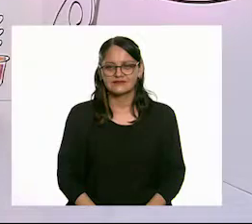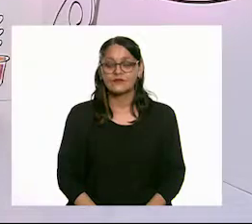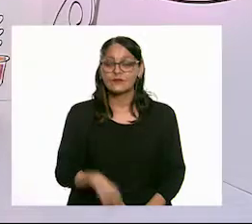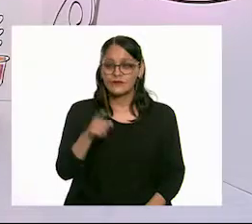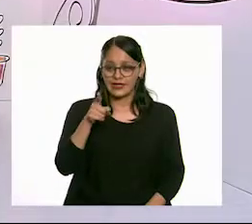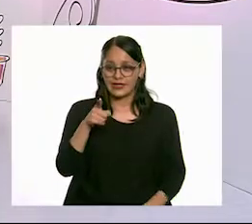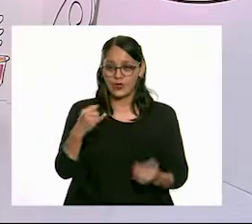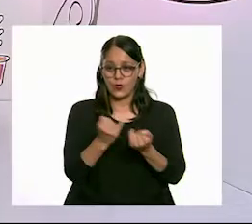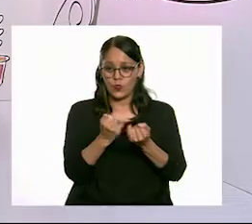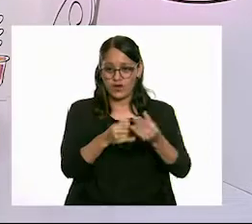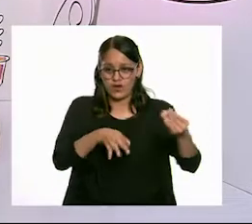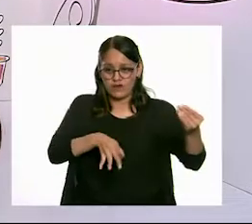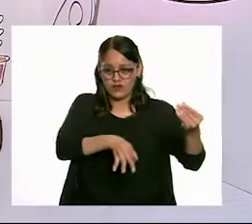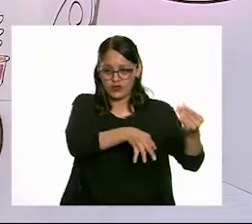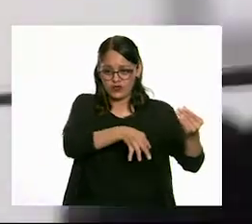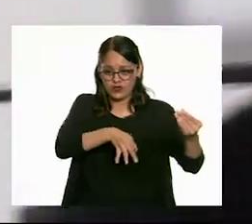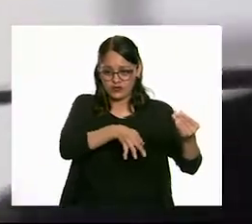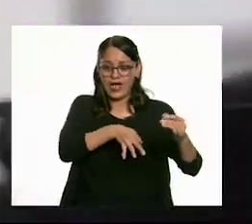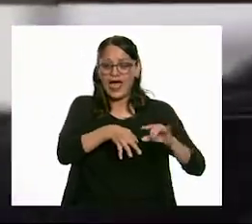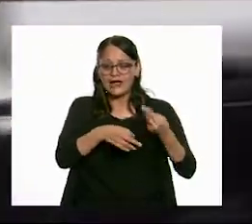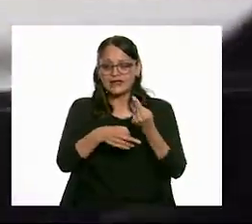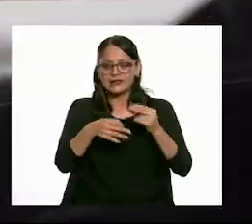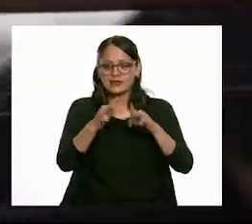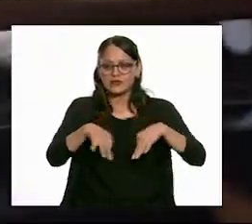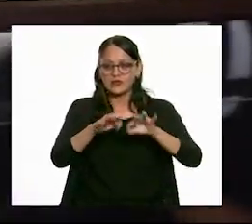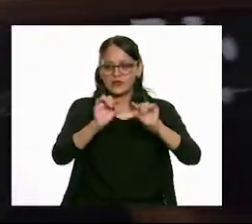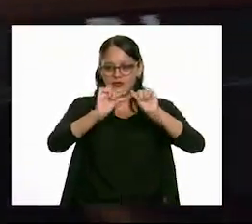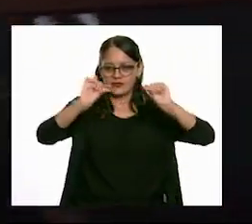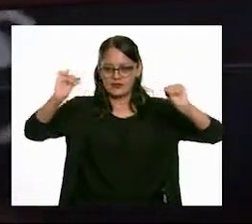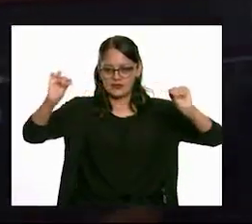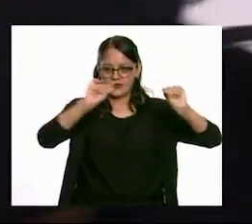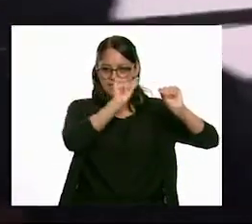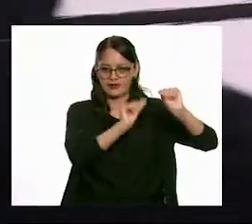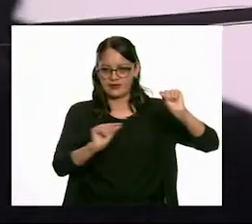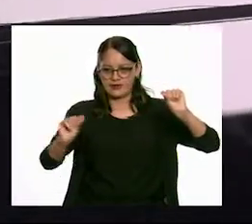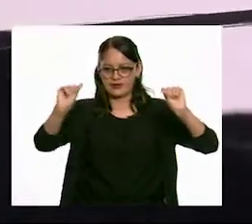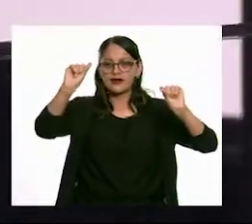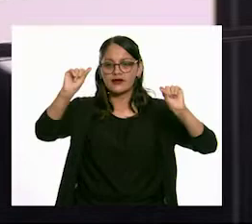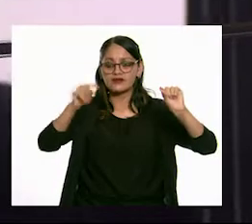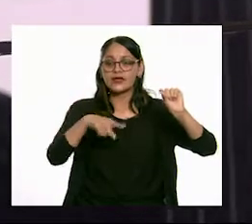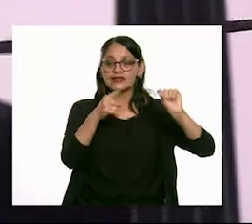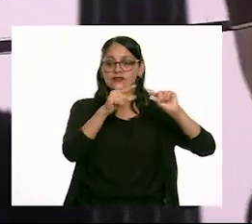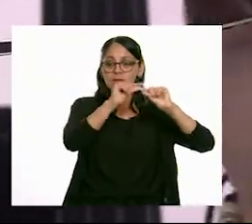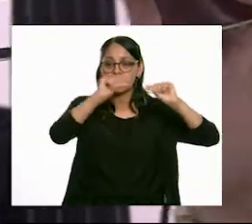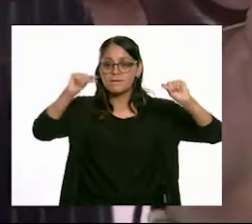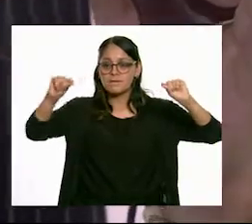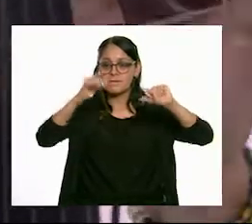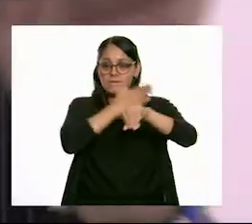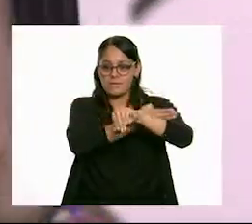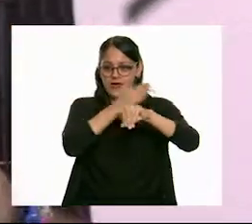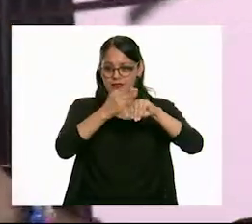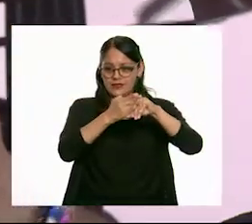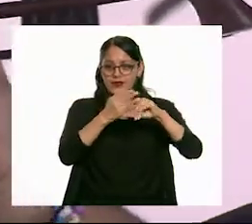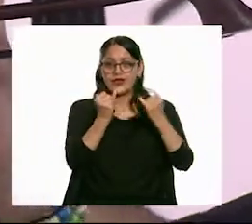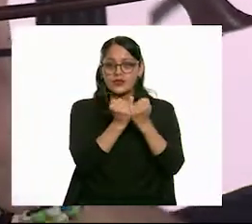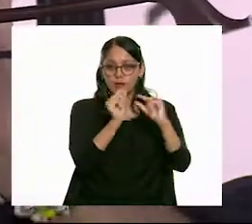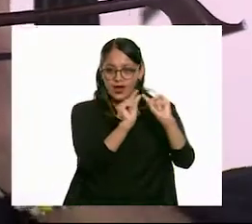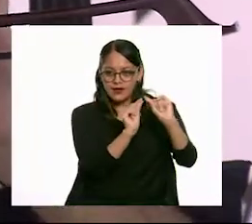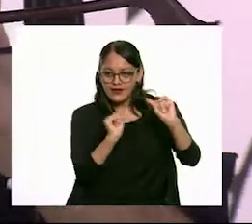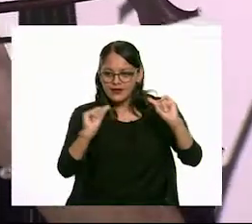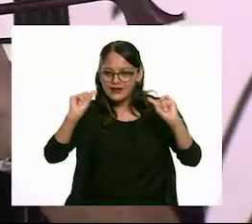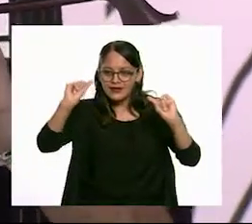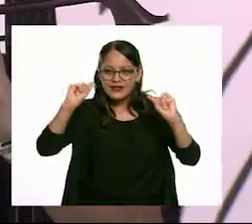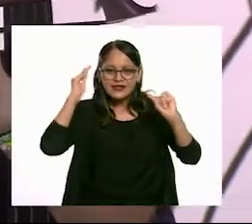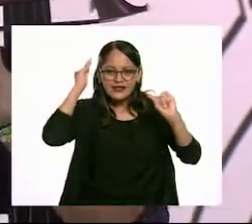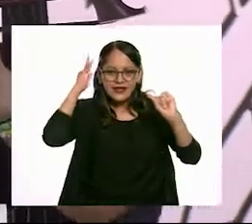Para frotar la cuerda necesitamos del arco. Este instrumento es una vara de madera que, junto con unos pelitos de